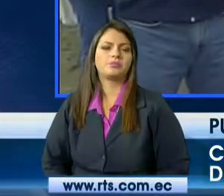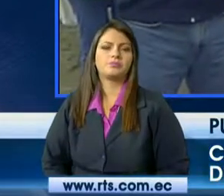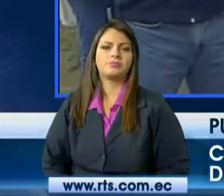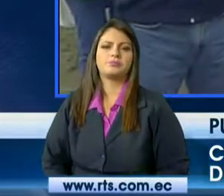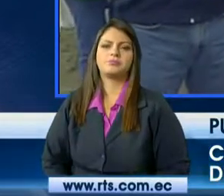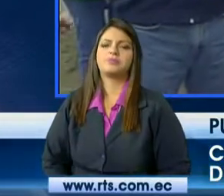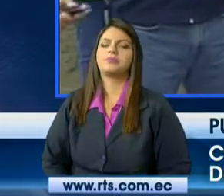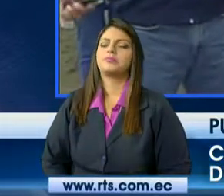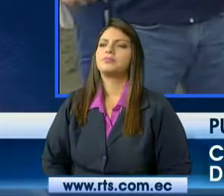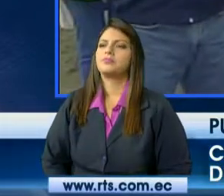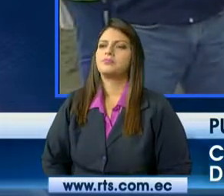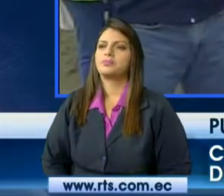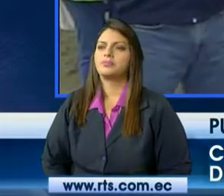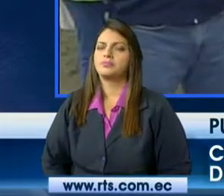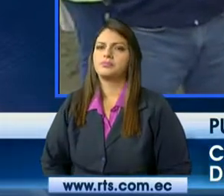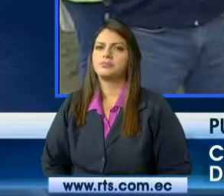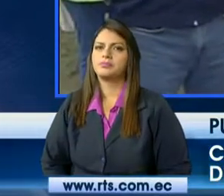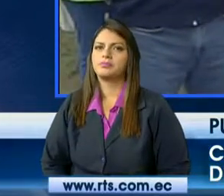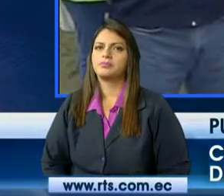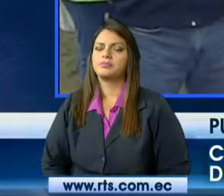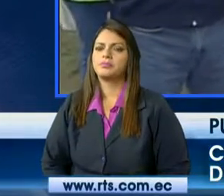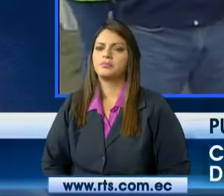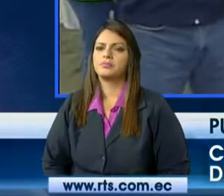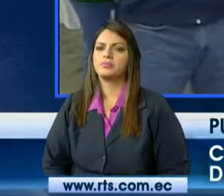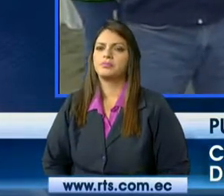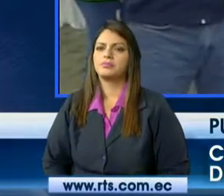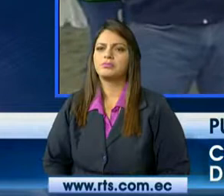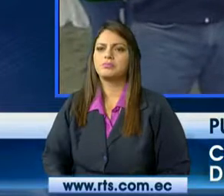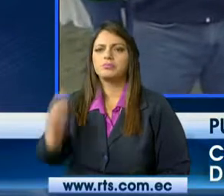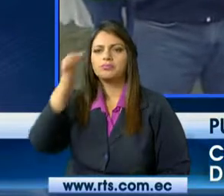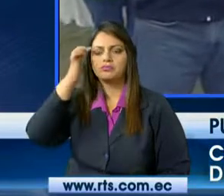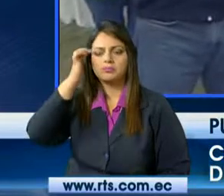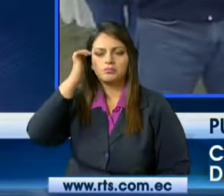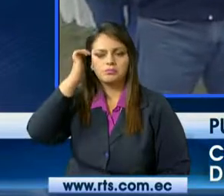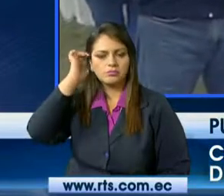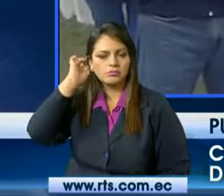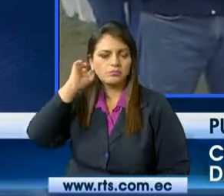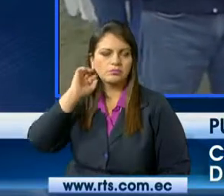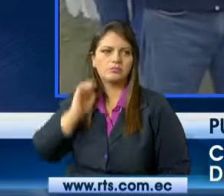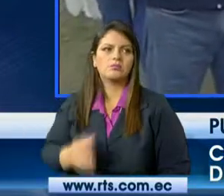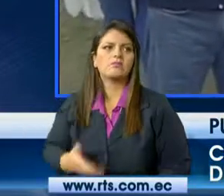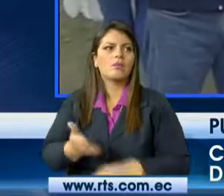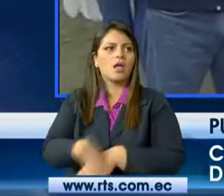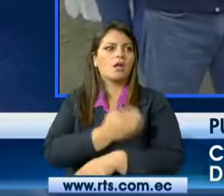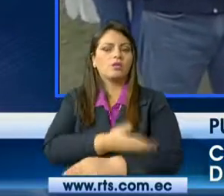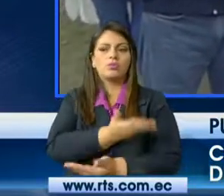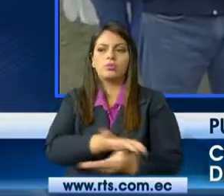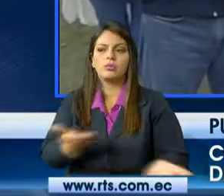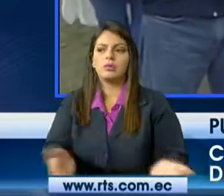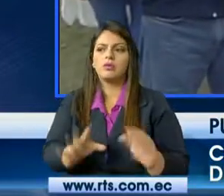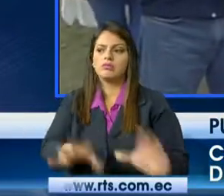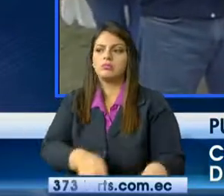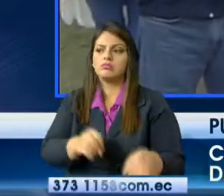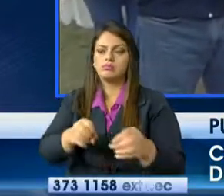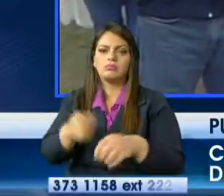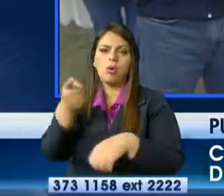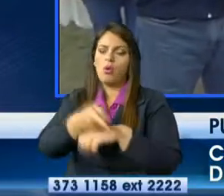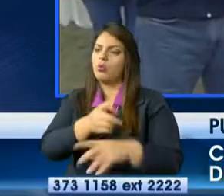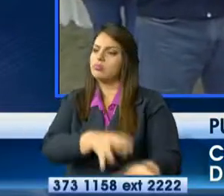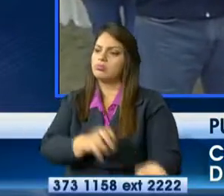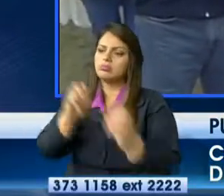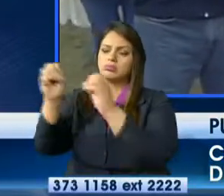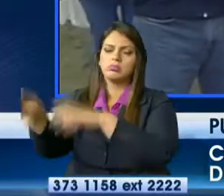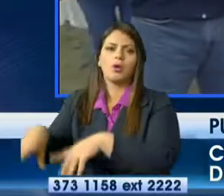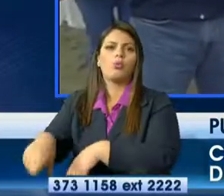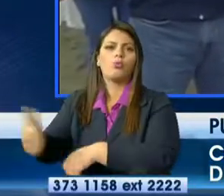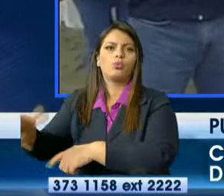ejemplo, claro, ustedes han determinado ese punto también para el crecimiento, obviamente, económico y comercial de Durán, está muy bien. Pero, por ejemplo, con las asociaciones